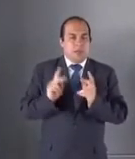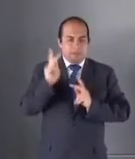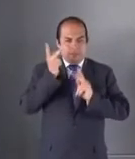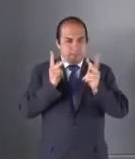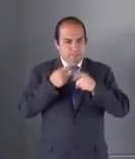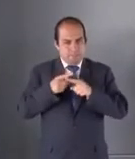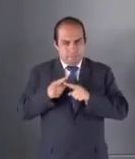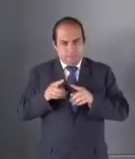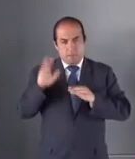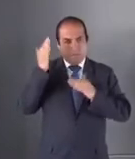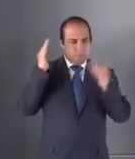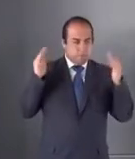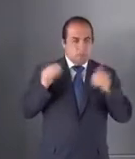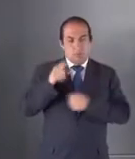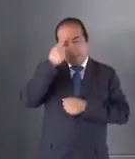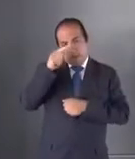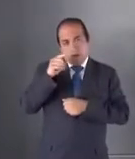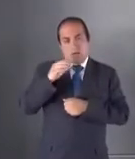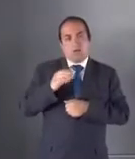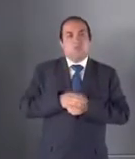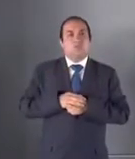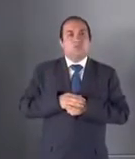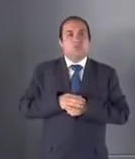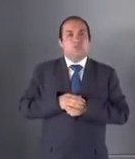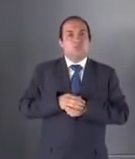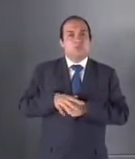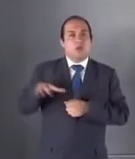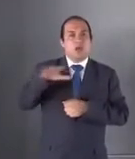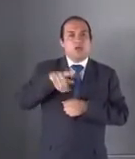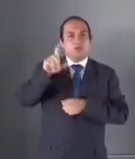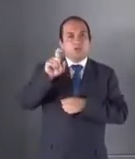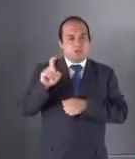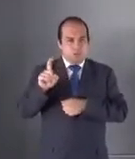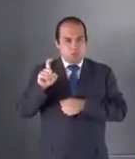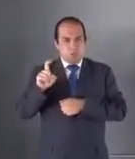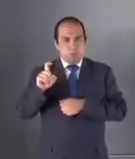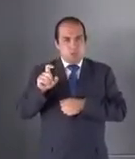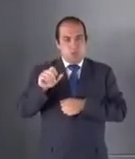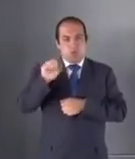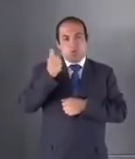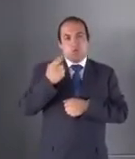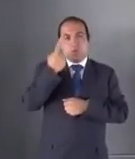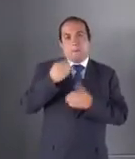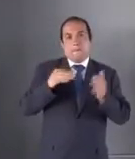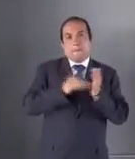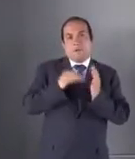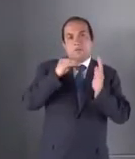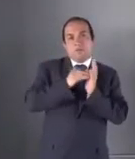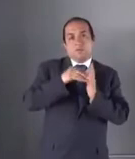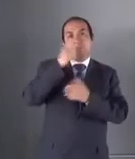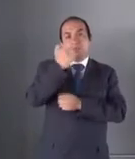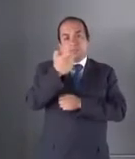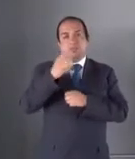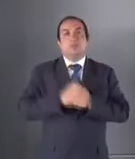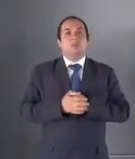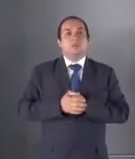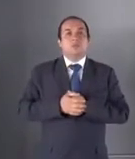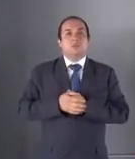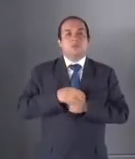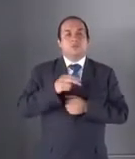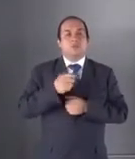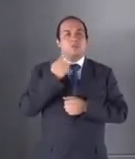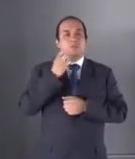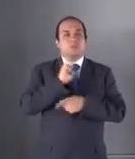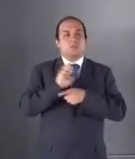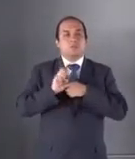de los cuerpos de agua de la ciudad de alrededor de otros 1,000,000,000 pesos. Entonces, se va a contestar toda